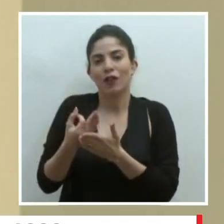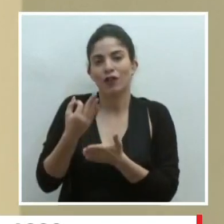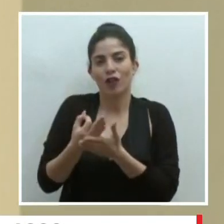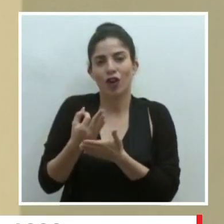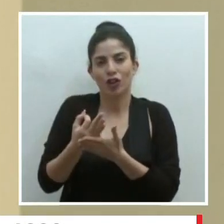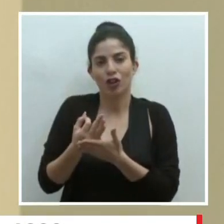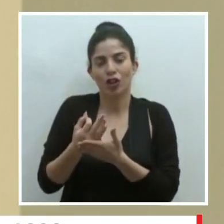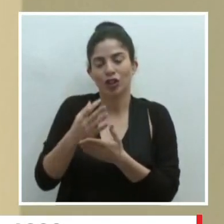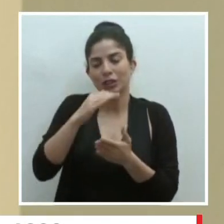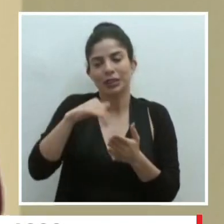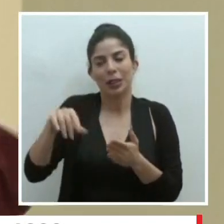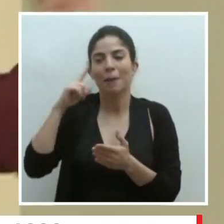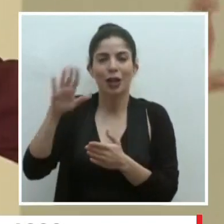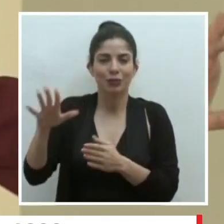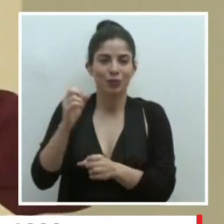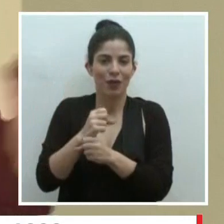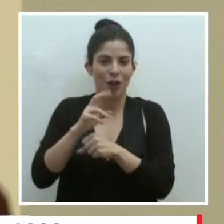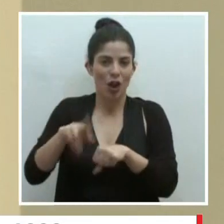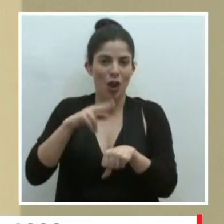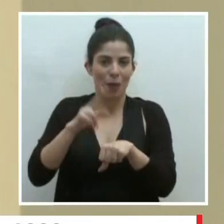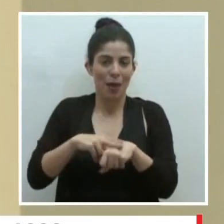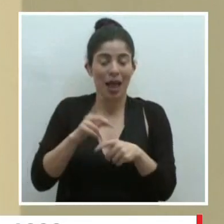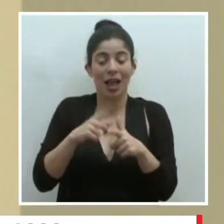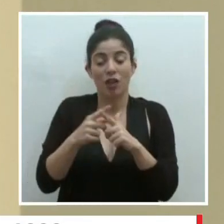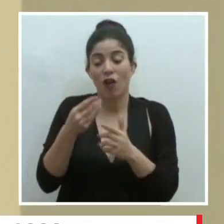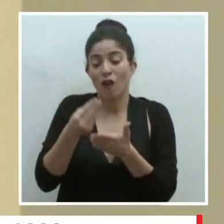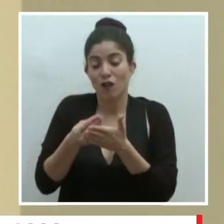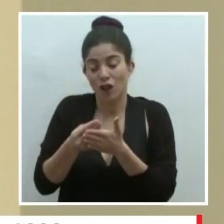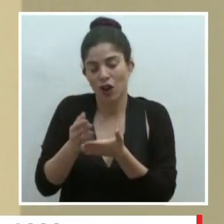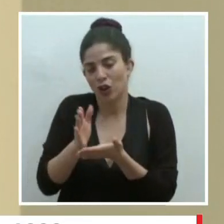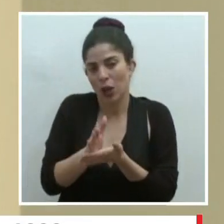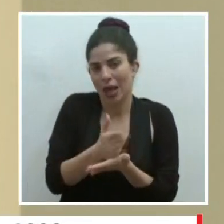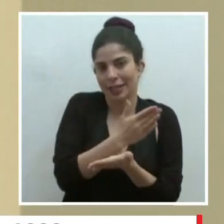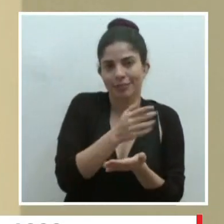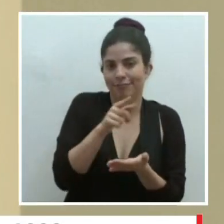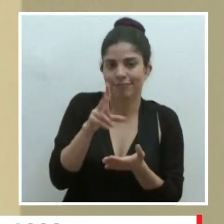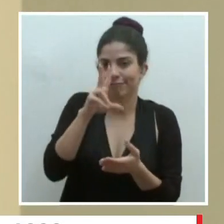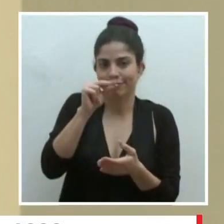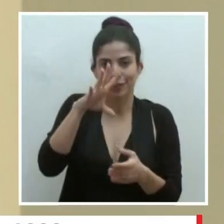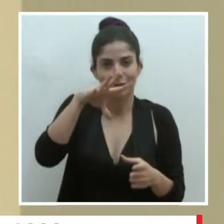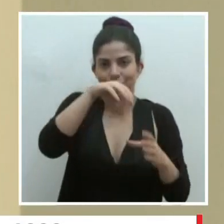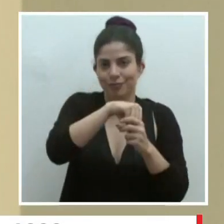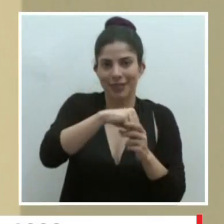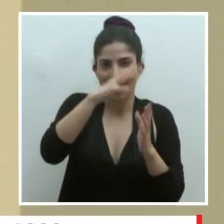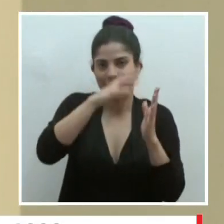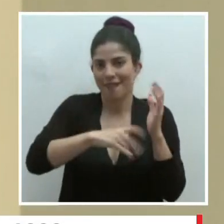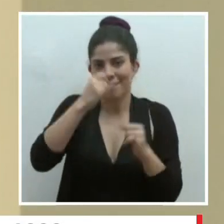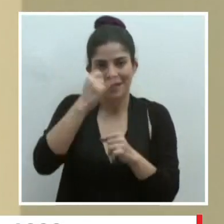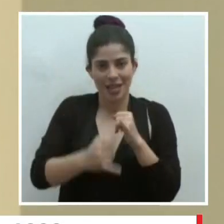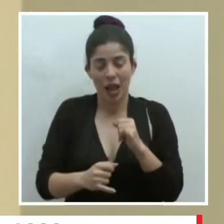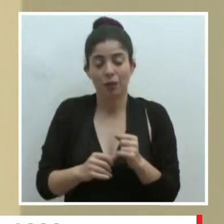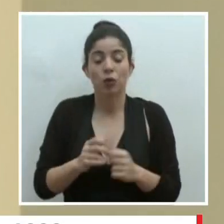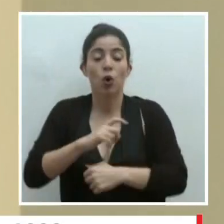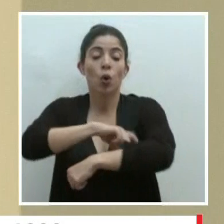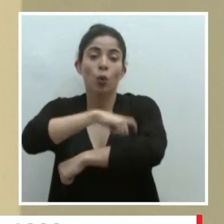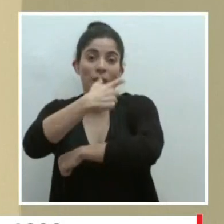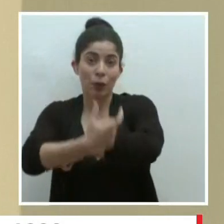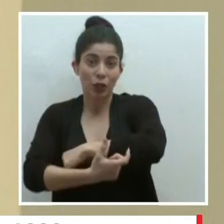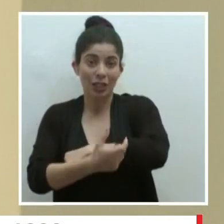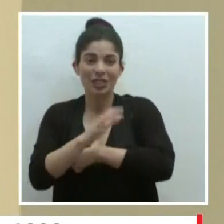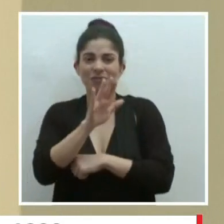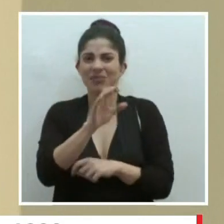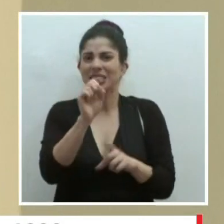financiamiento para su operación normal, y por ende esos recursos no van a estar incorporados en el texto final. La Junta de Protección Social tiene